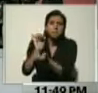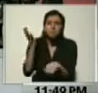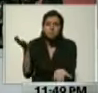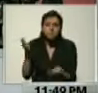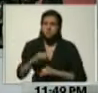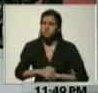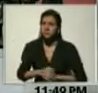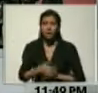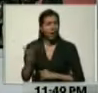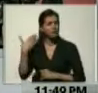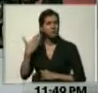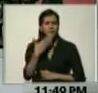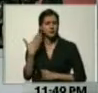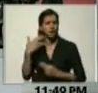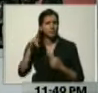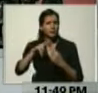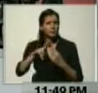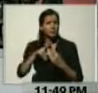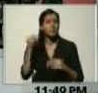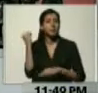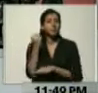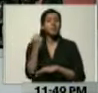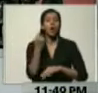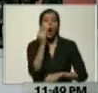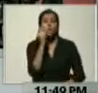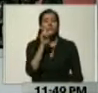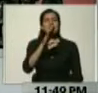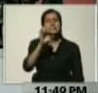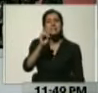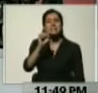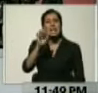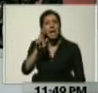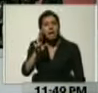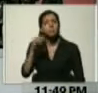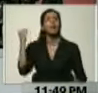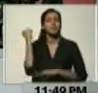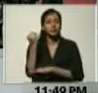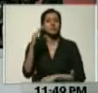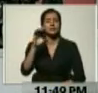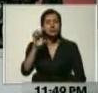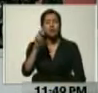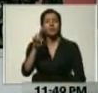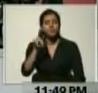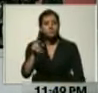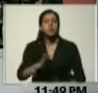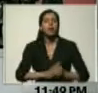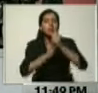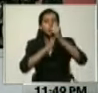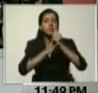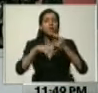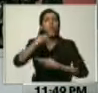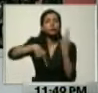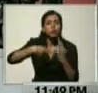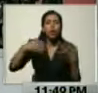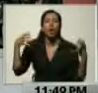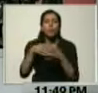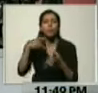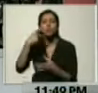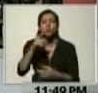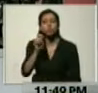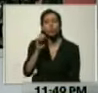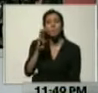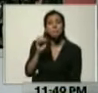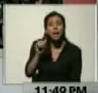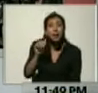Táchira, en días pasados, fue asesinado en Ureña César Vera, legislador regional del Movimiento Revolucionario Tupamaro, presuntamente a